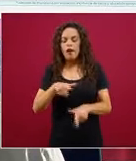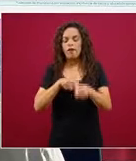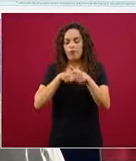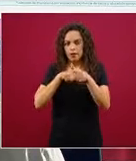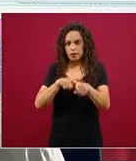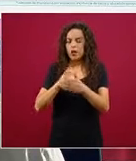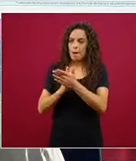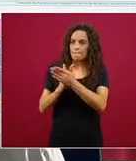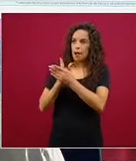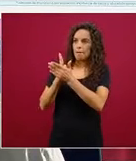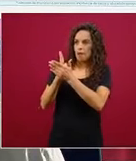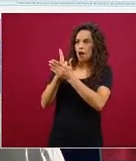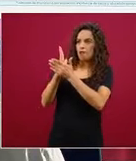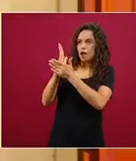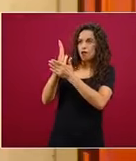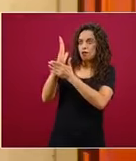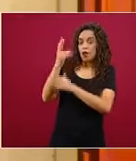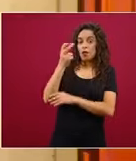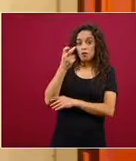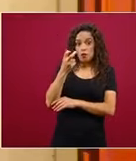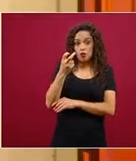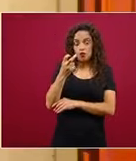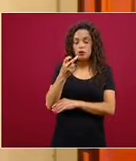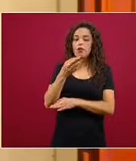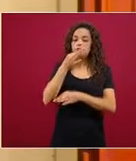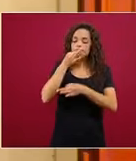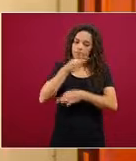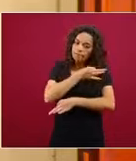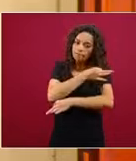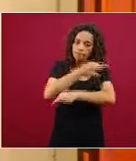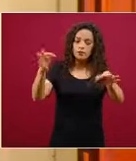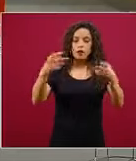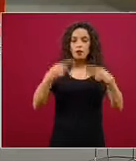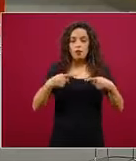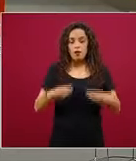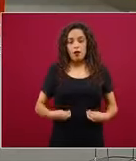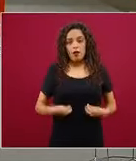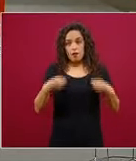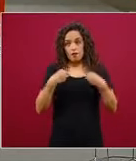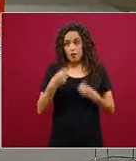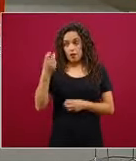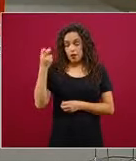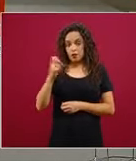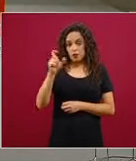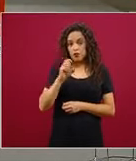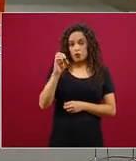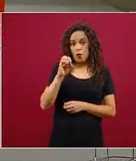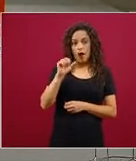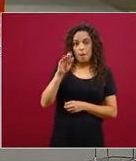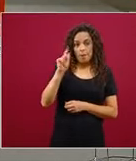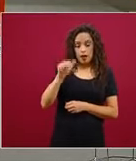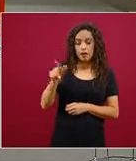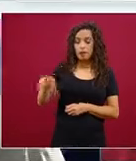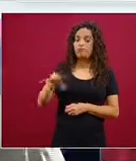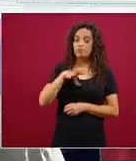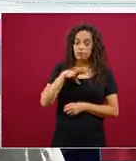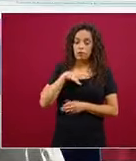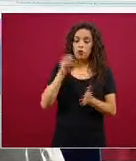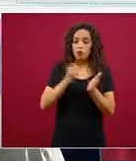Por lo tanto, aquí un llamado a los pobladores, a los ciudadanos de Huajuapan, porque todavía están en un riesgo de